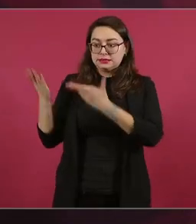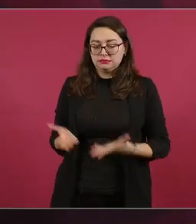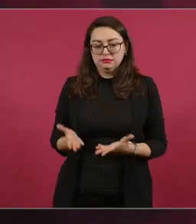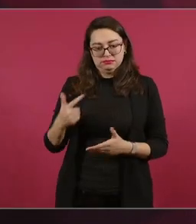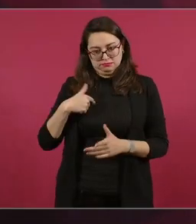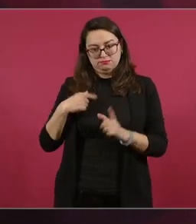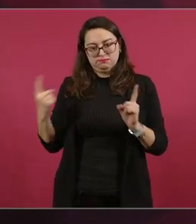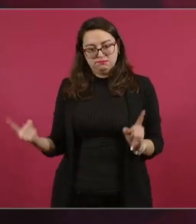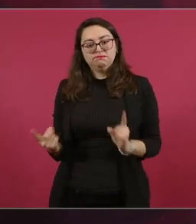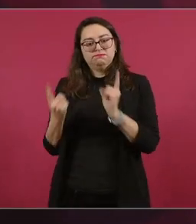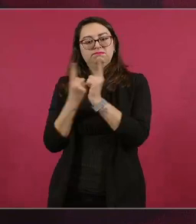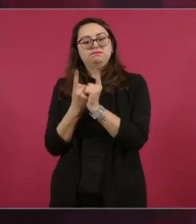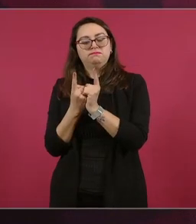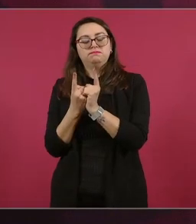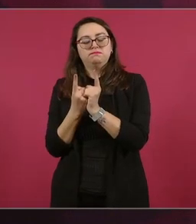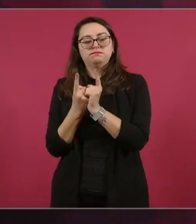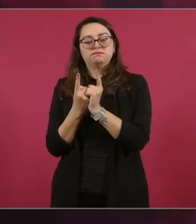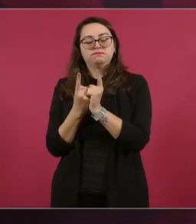porque